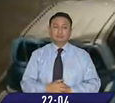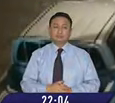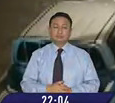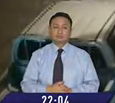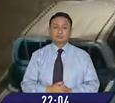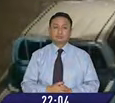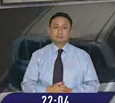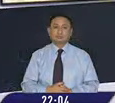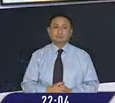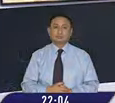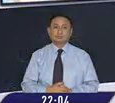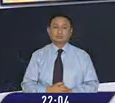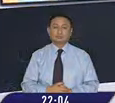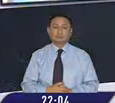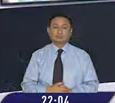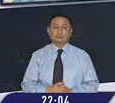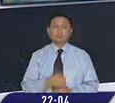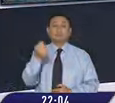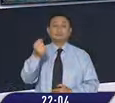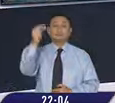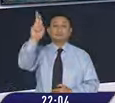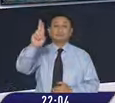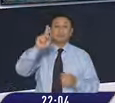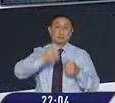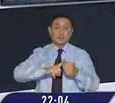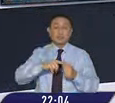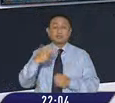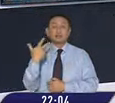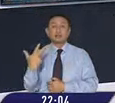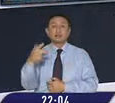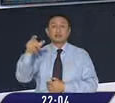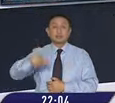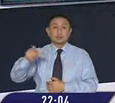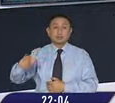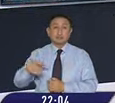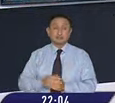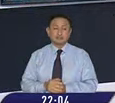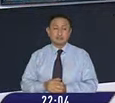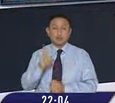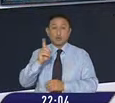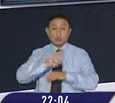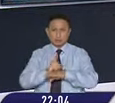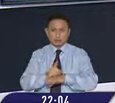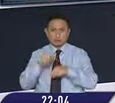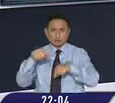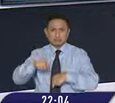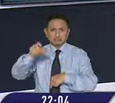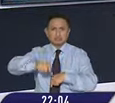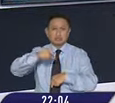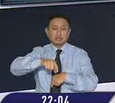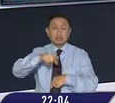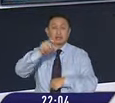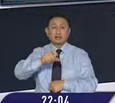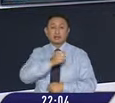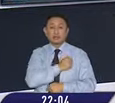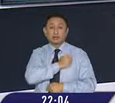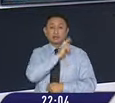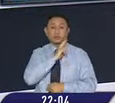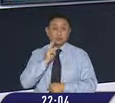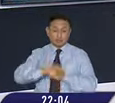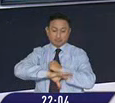Solórzano. Al sur oriente de Quito, tres delincuentes robaron en menos de un minuto a clientes y dueños de un